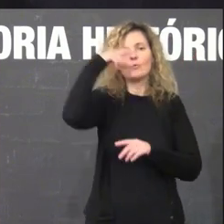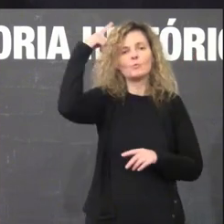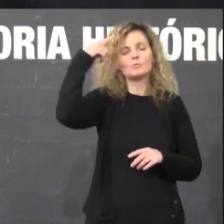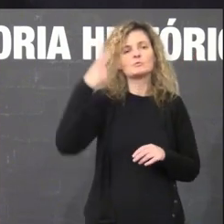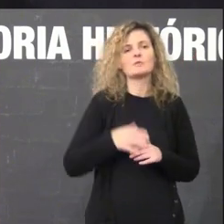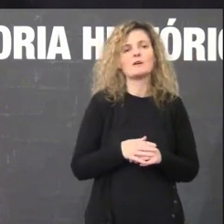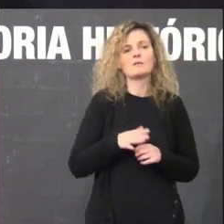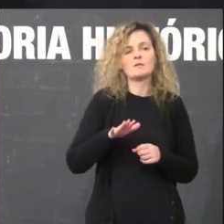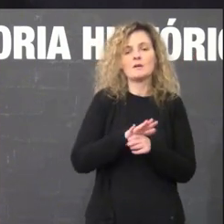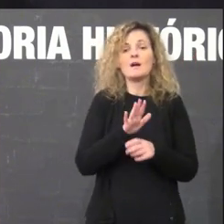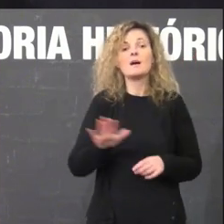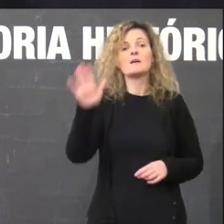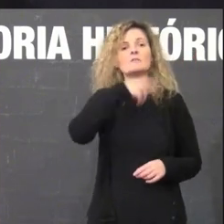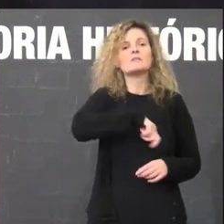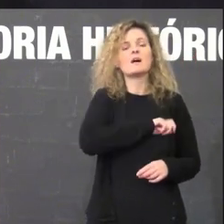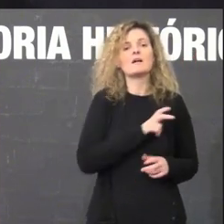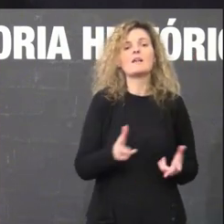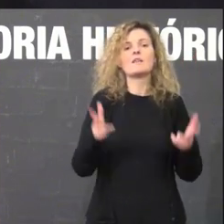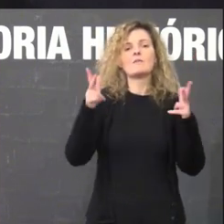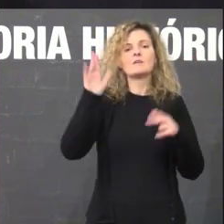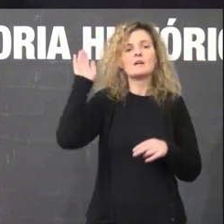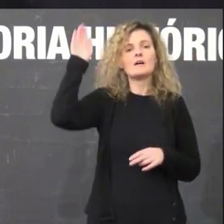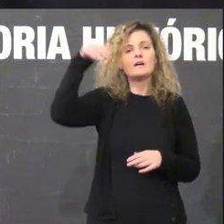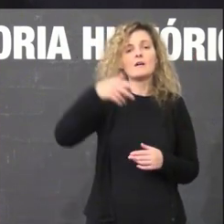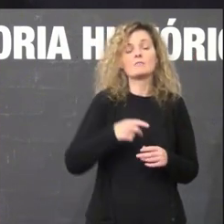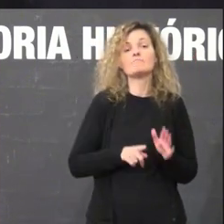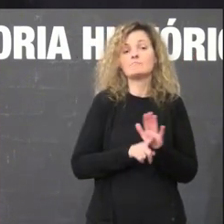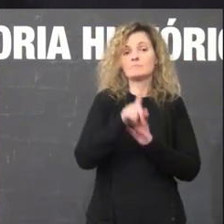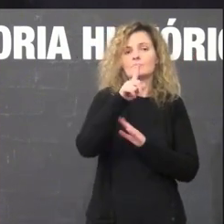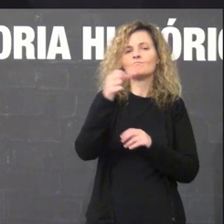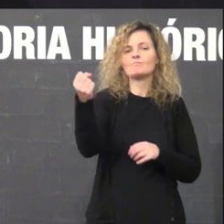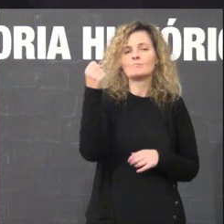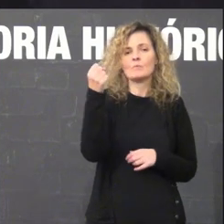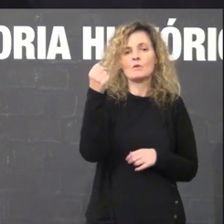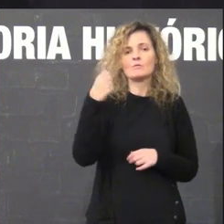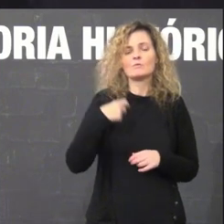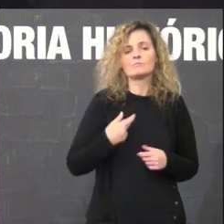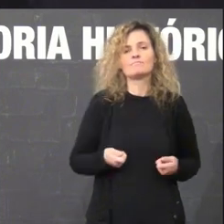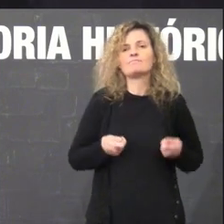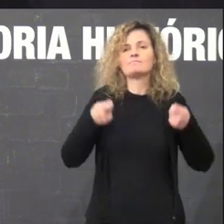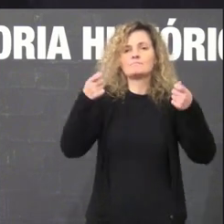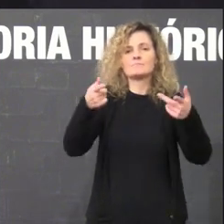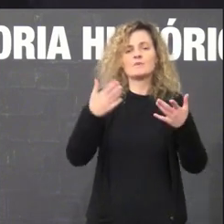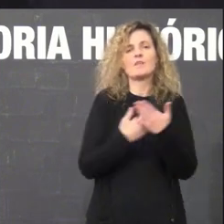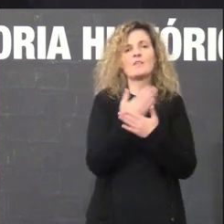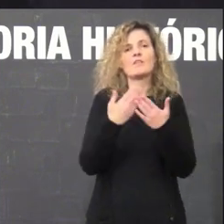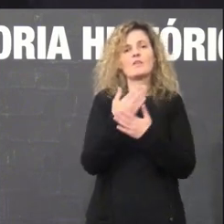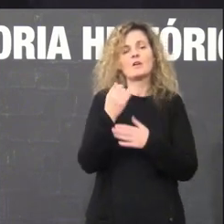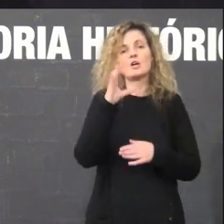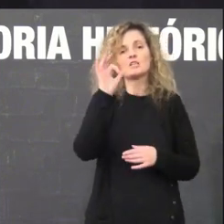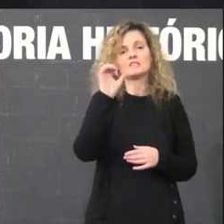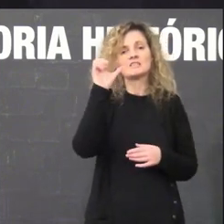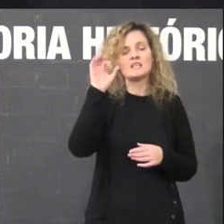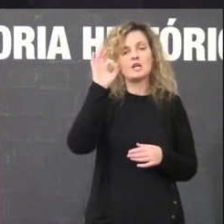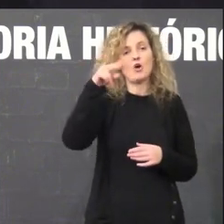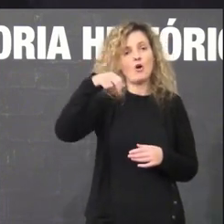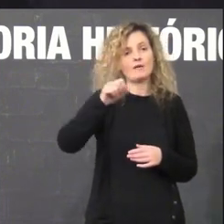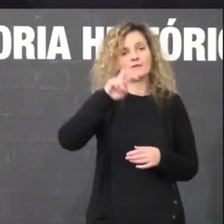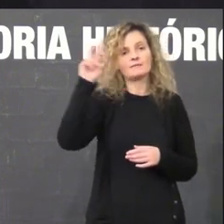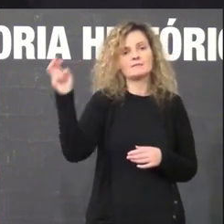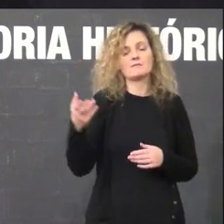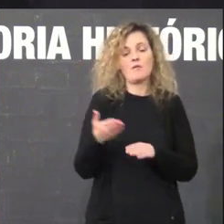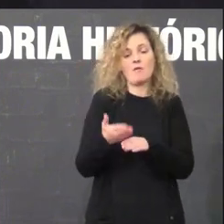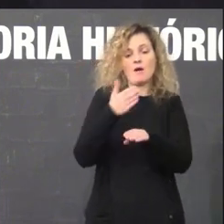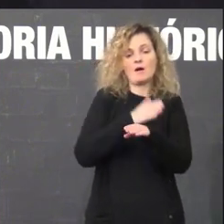en una España democrática republicana progresiva y poderosa entregaron sus vidas Seoane y gayoso como entregaron las